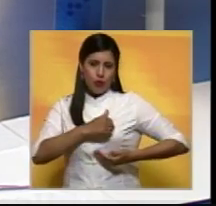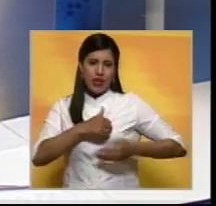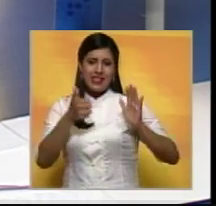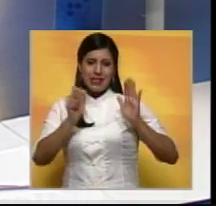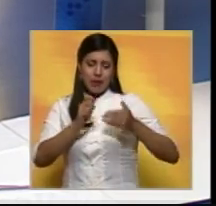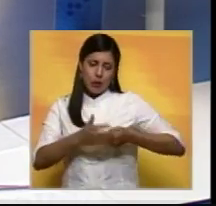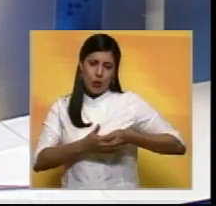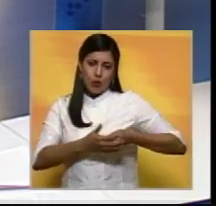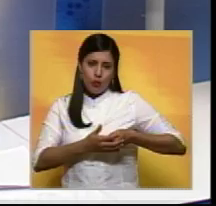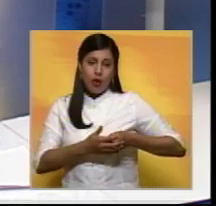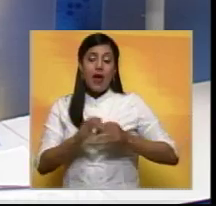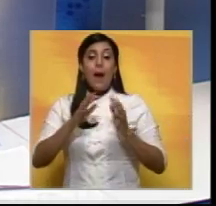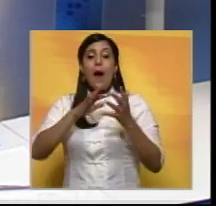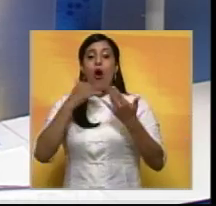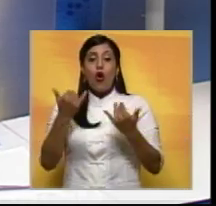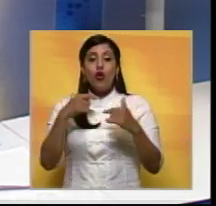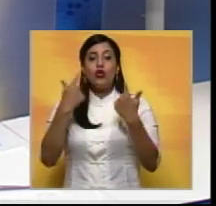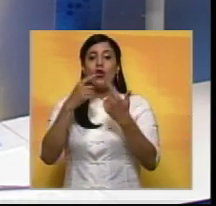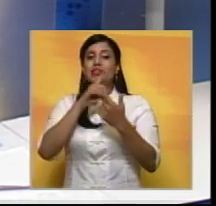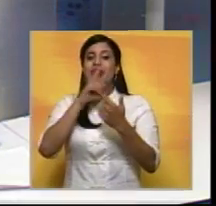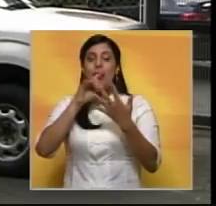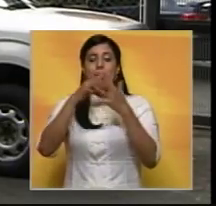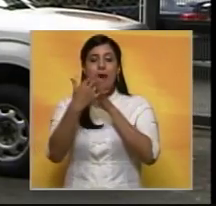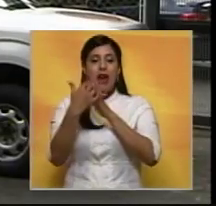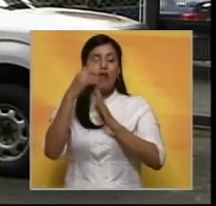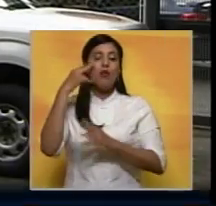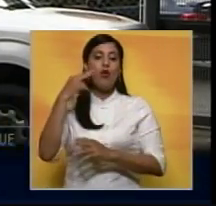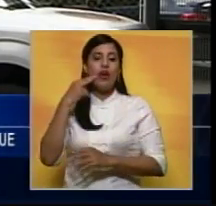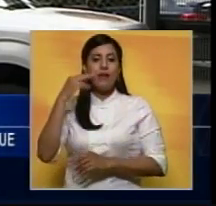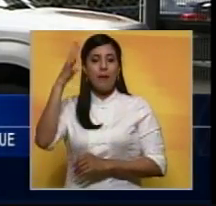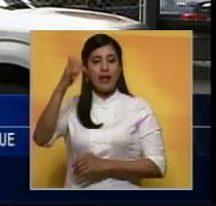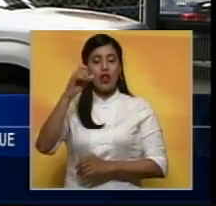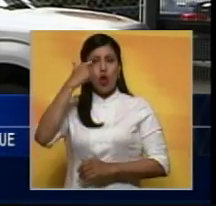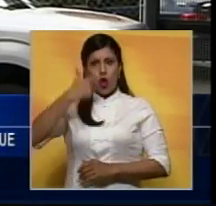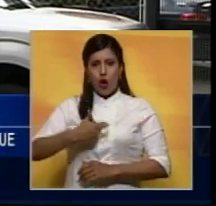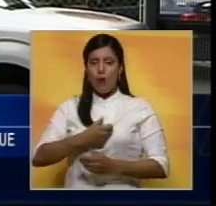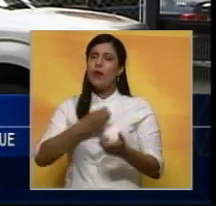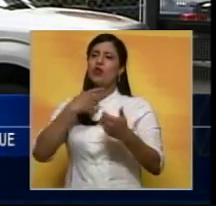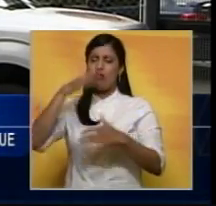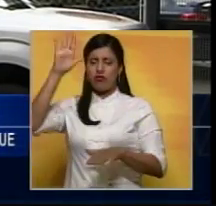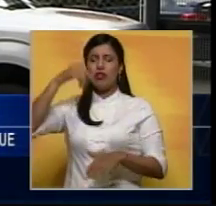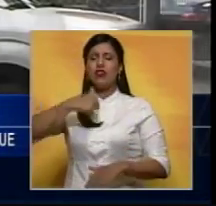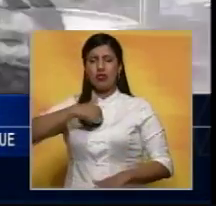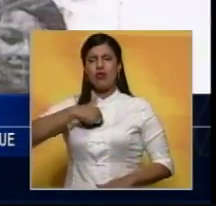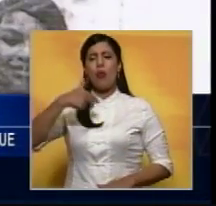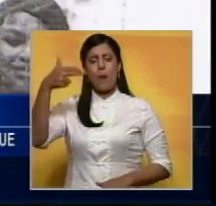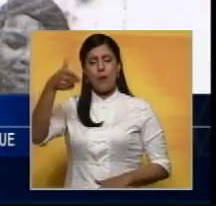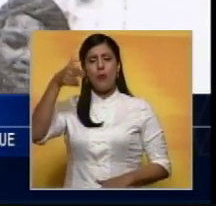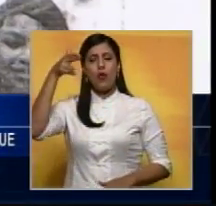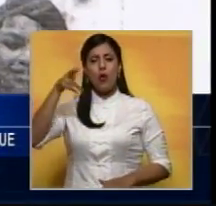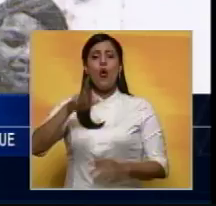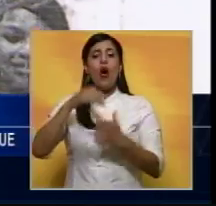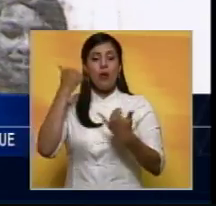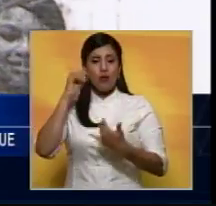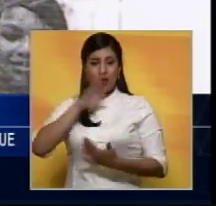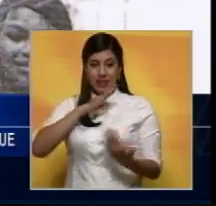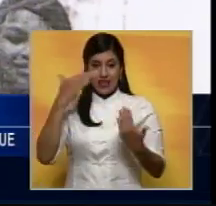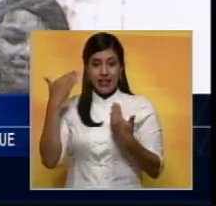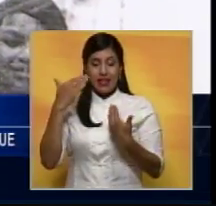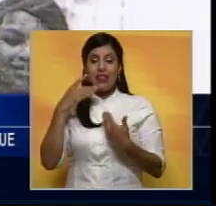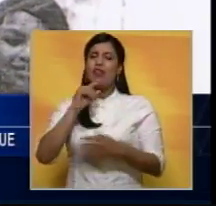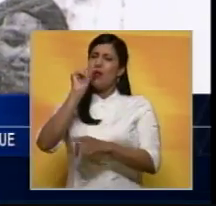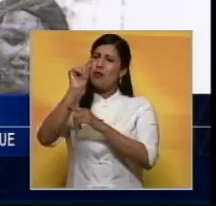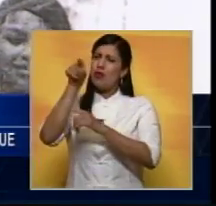de 6 meses en el barrio Bolívar de Petare. Ponce se entregó a las autoridades y confesó haber cometido el crimen luego de que Joana Durán